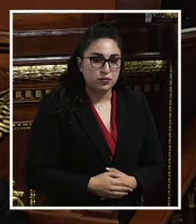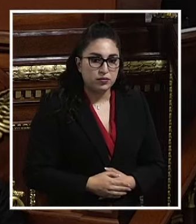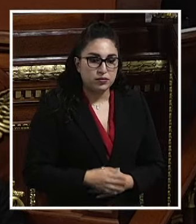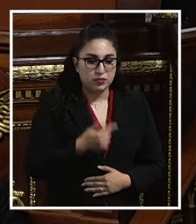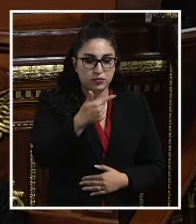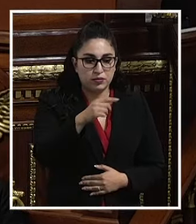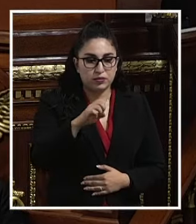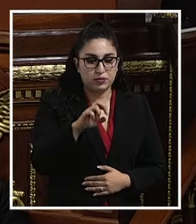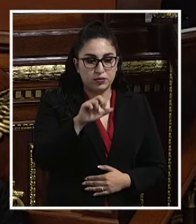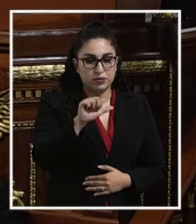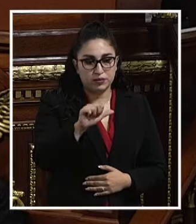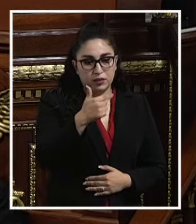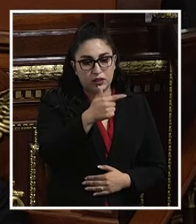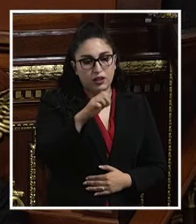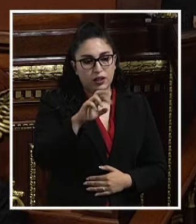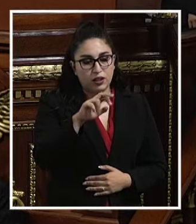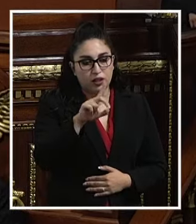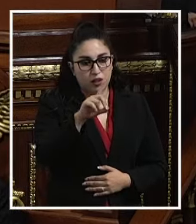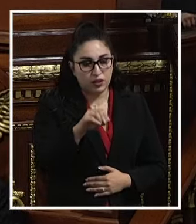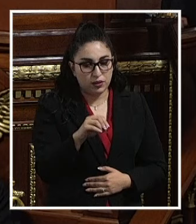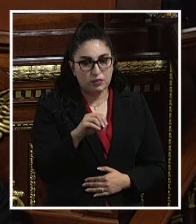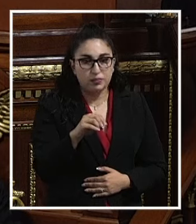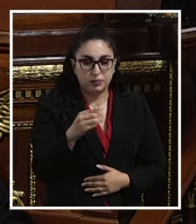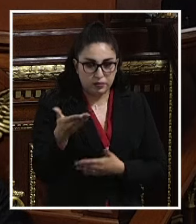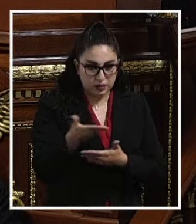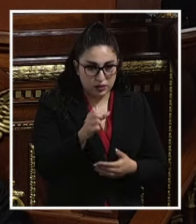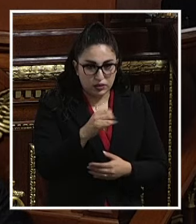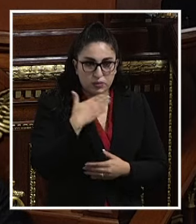Gerardo Villanueva, presente, y bienvenidos nuevamente.